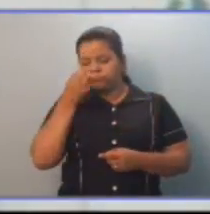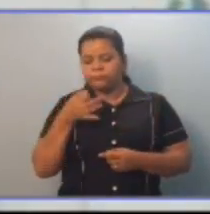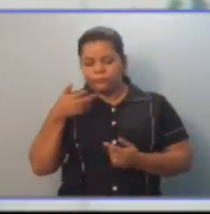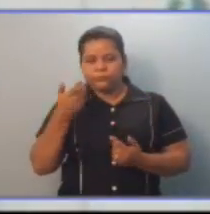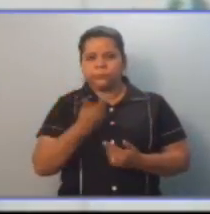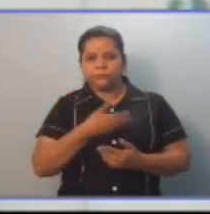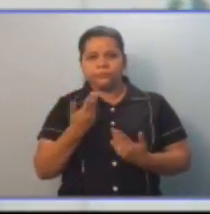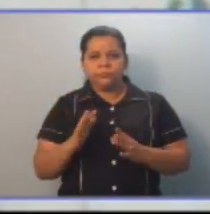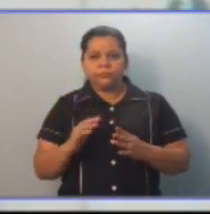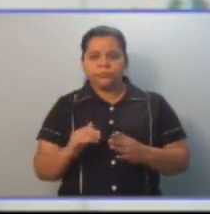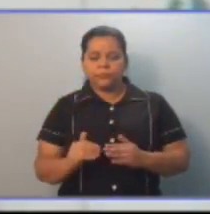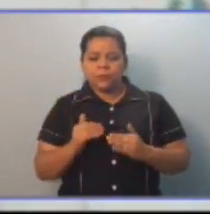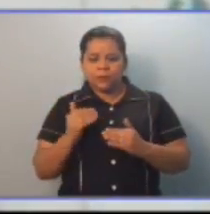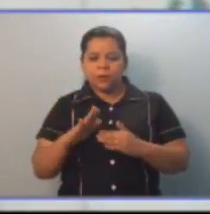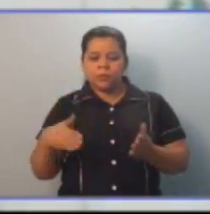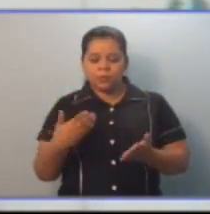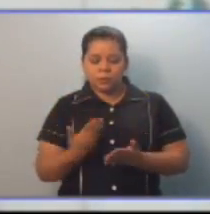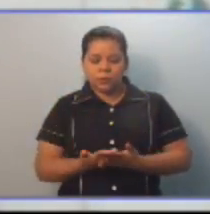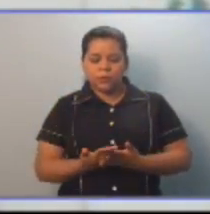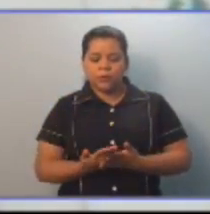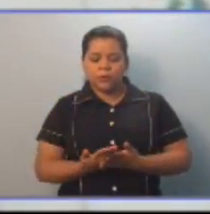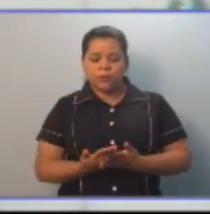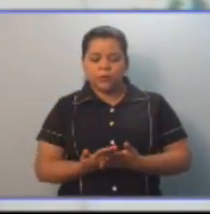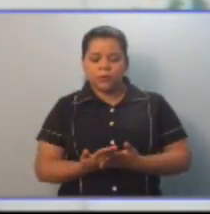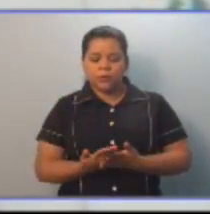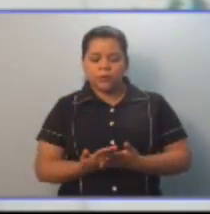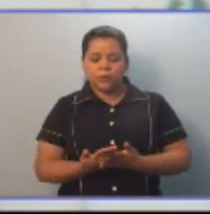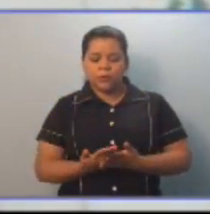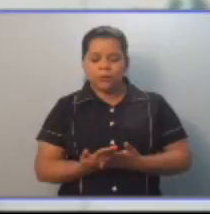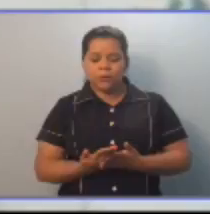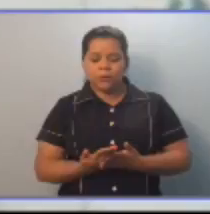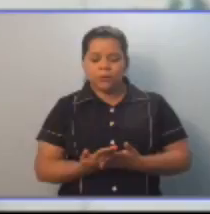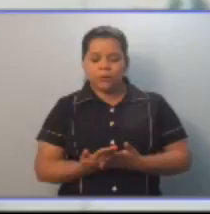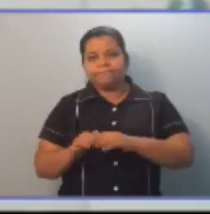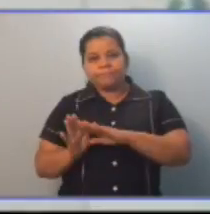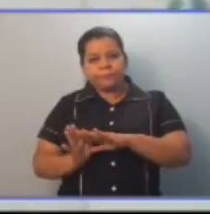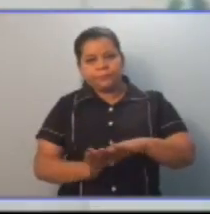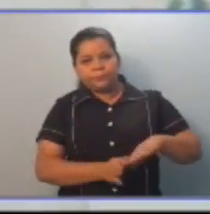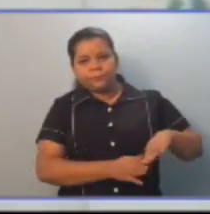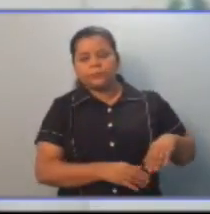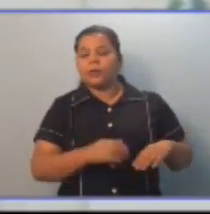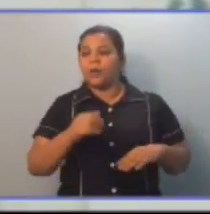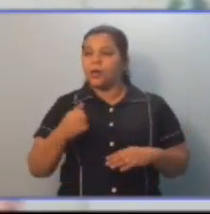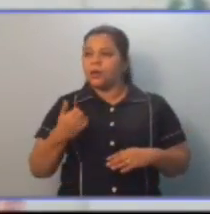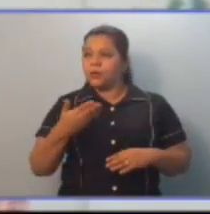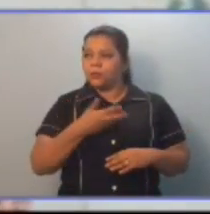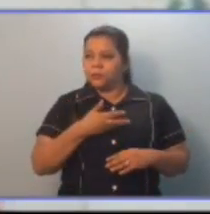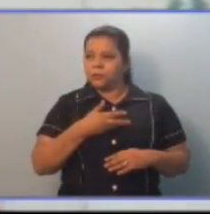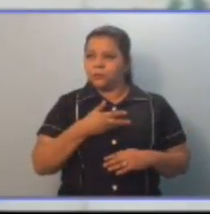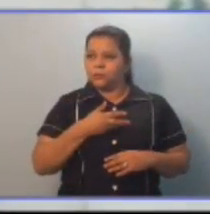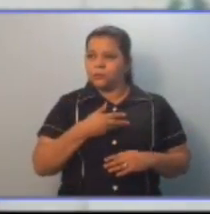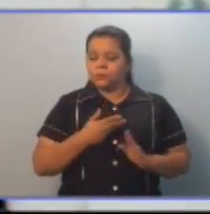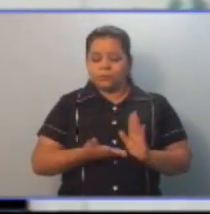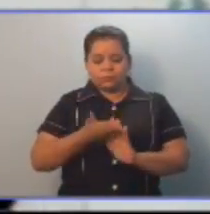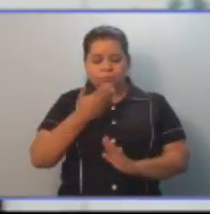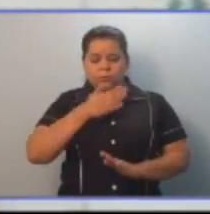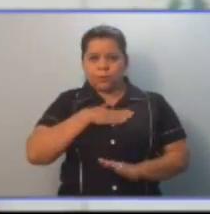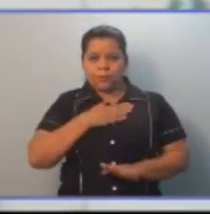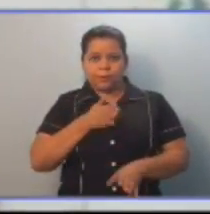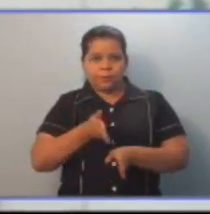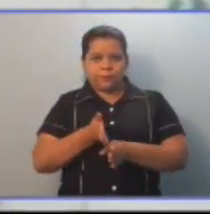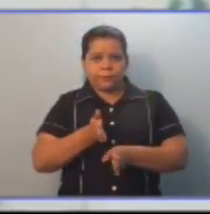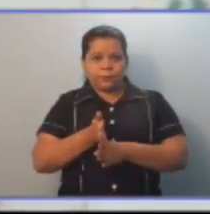mantenerme actualizado de las tendencias en estas ramas del derecho. Y por otro lado, el desarrollo de mi profesión desde un